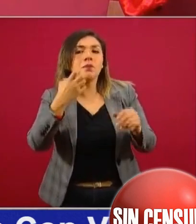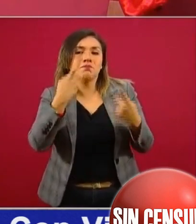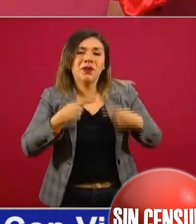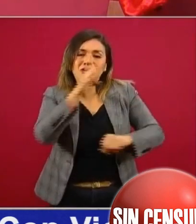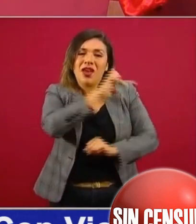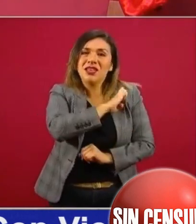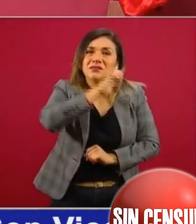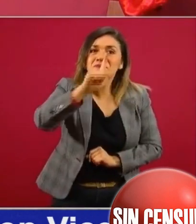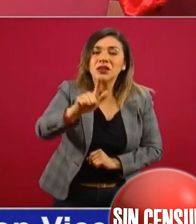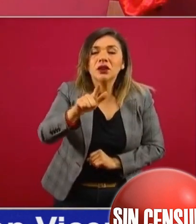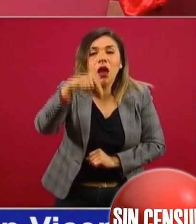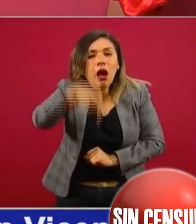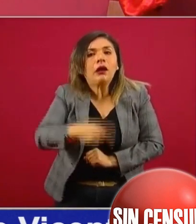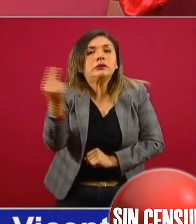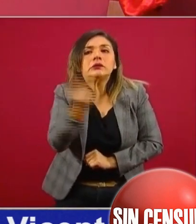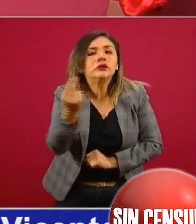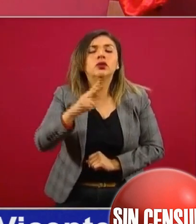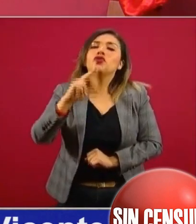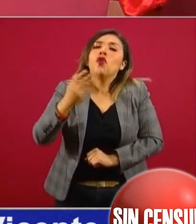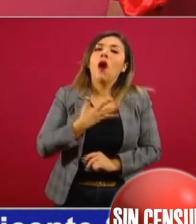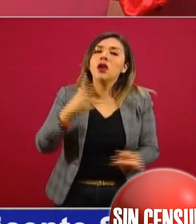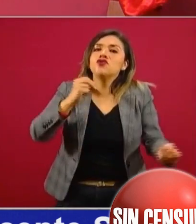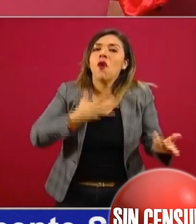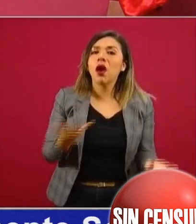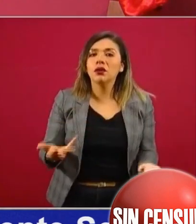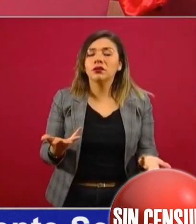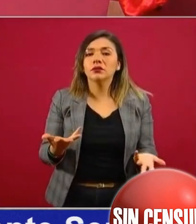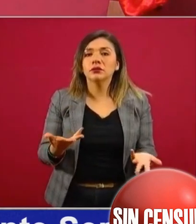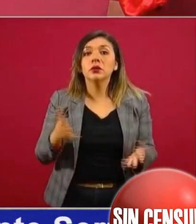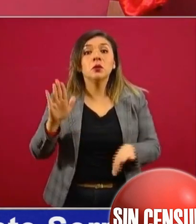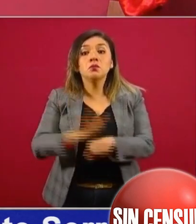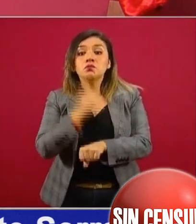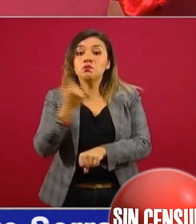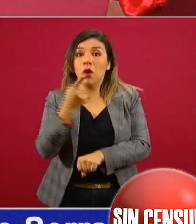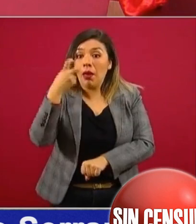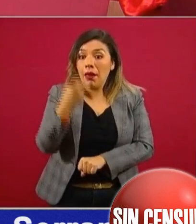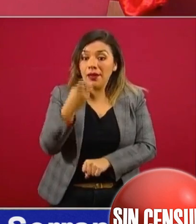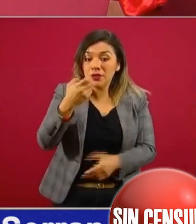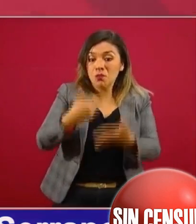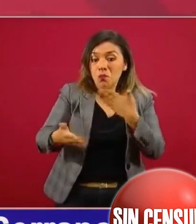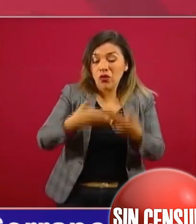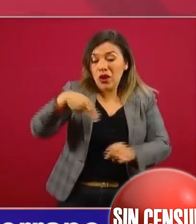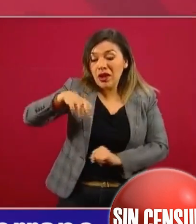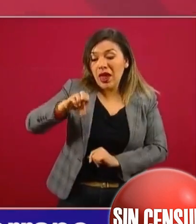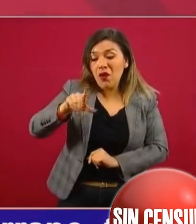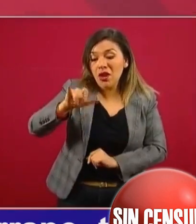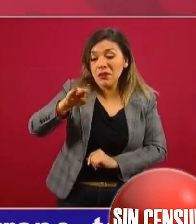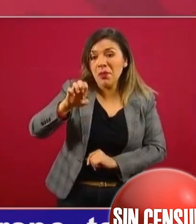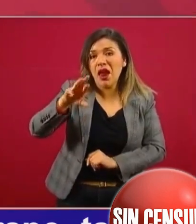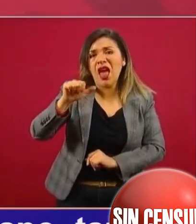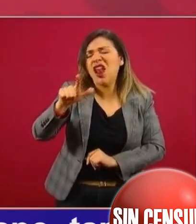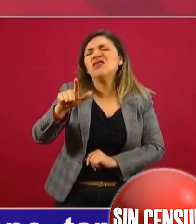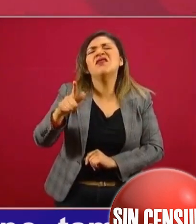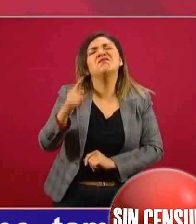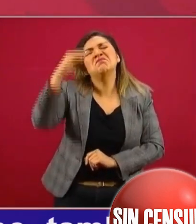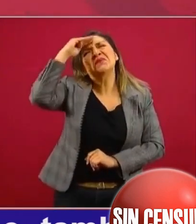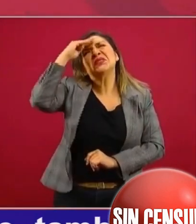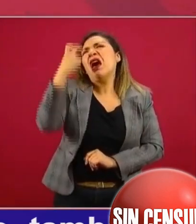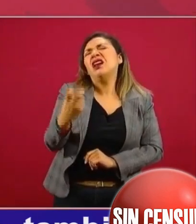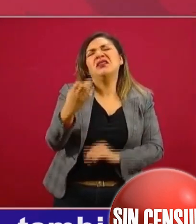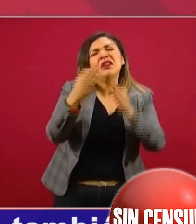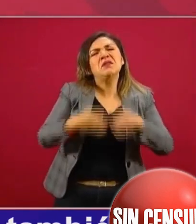que necesita, porque para el modelo neoliberal eso no era importante.